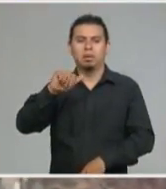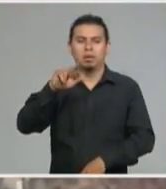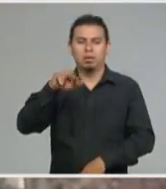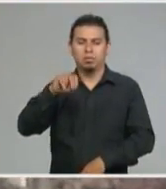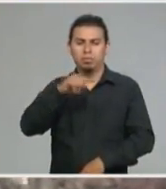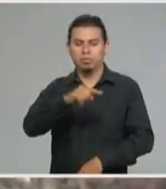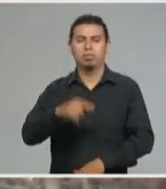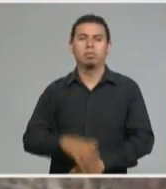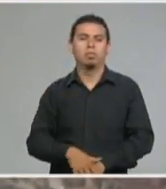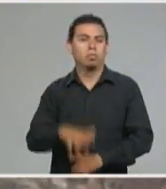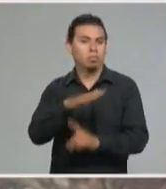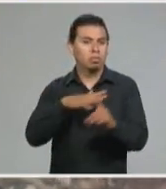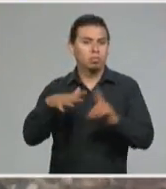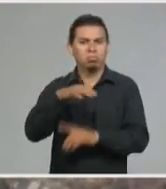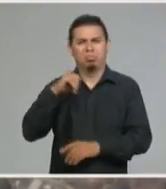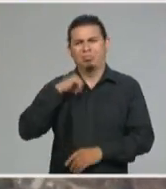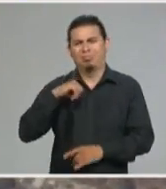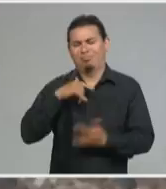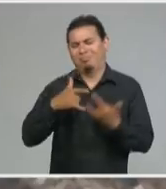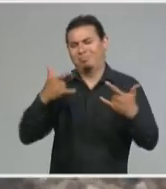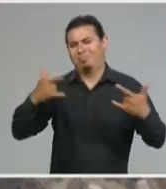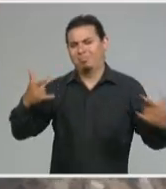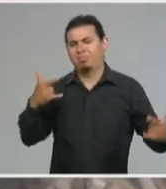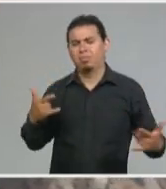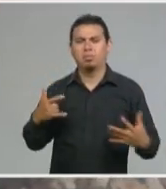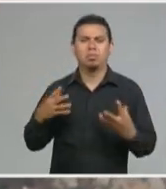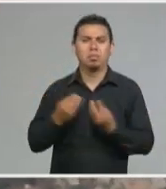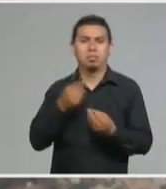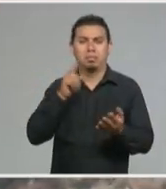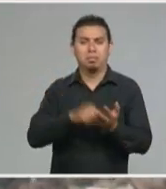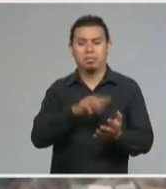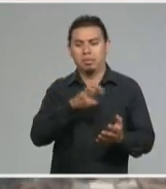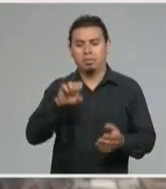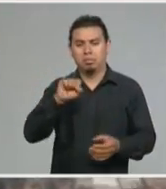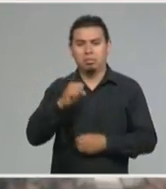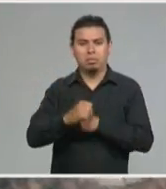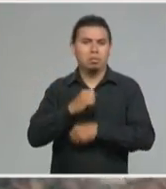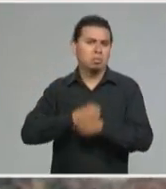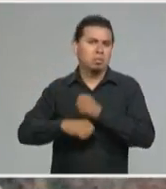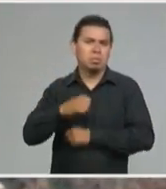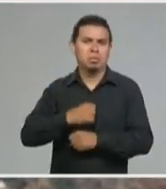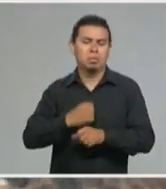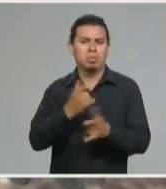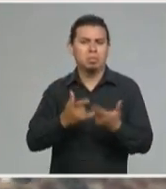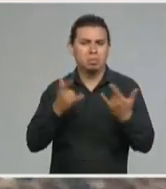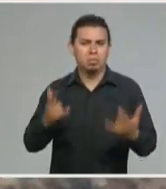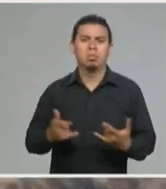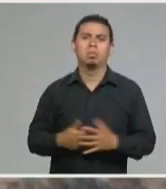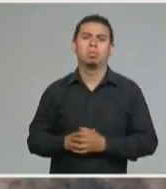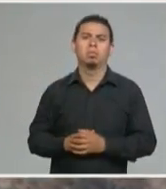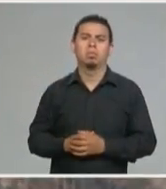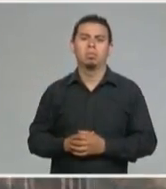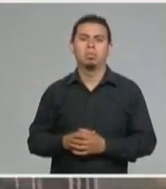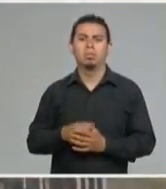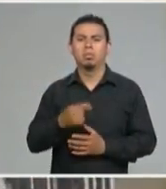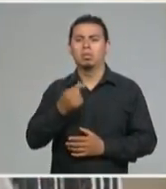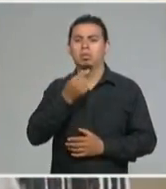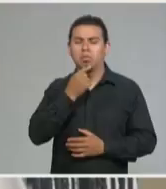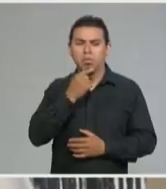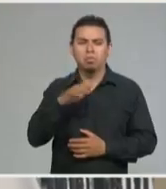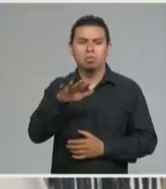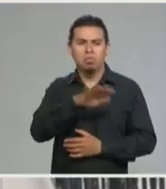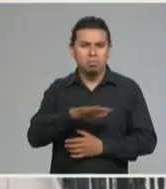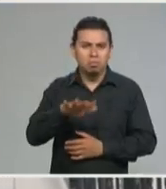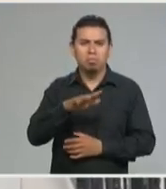comunidad es una de las más antiguas del estado. Con más de 1.660 años de historia, se conforma por 55 agencias con